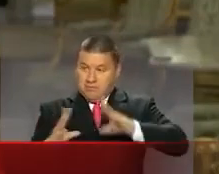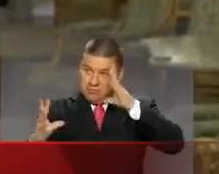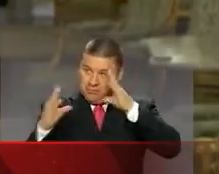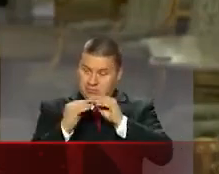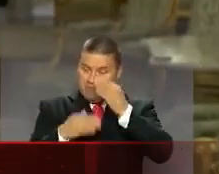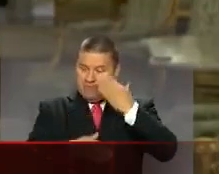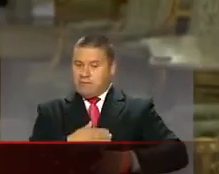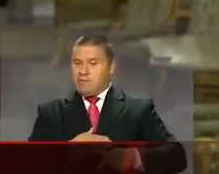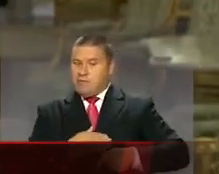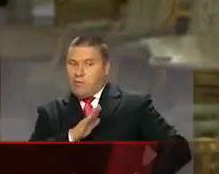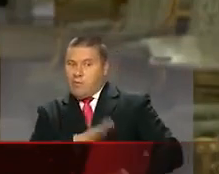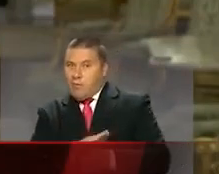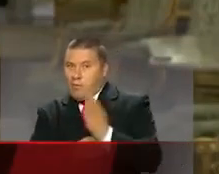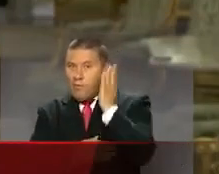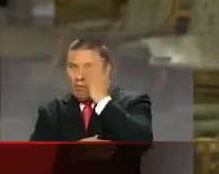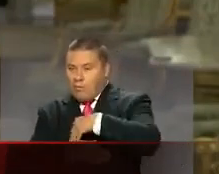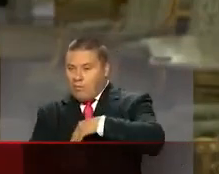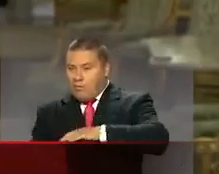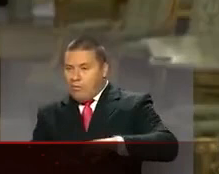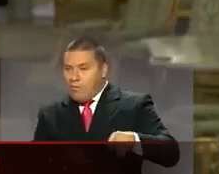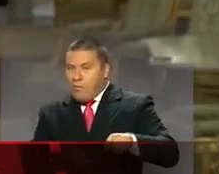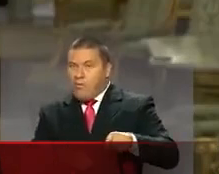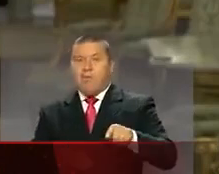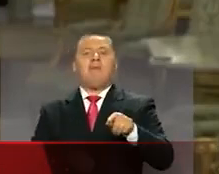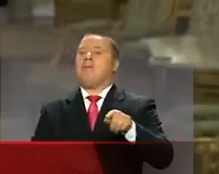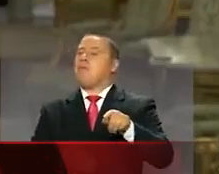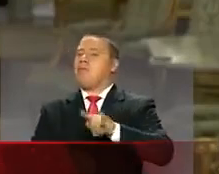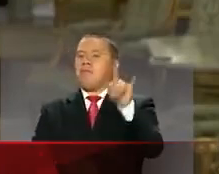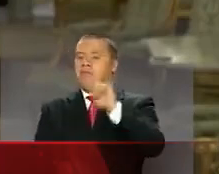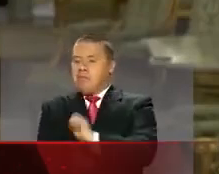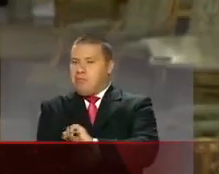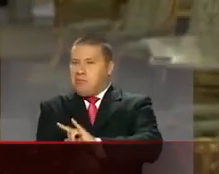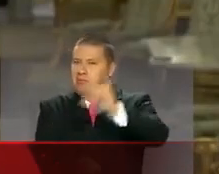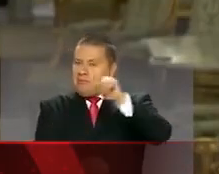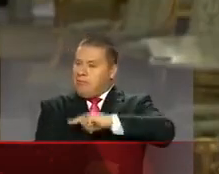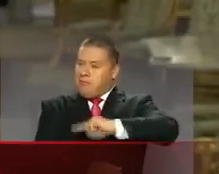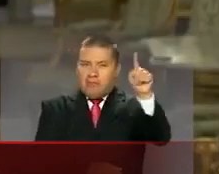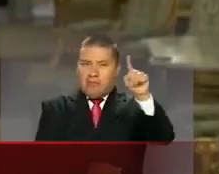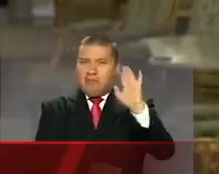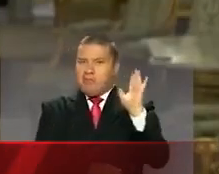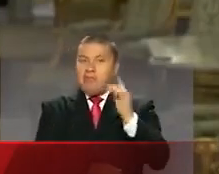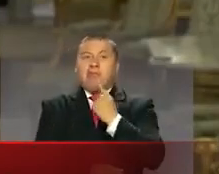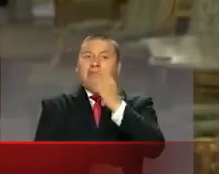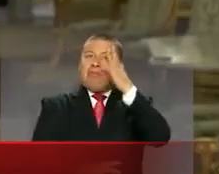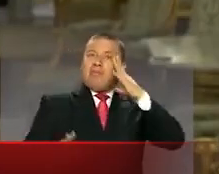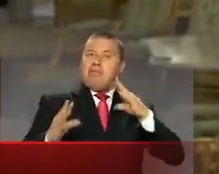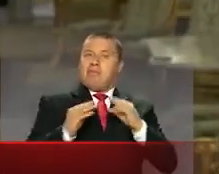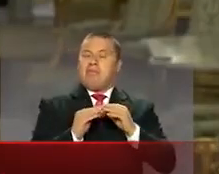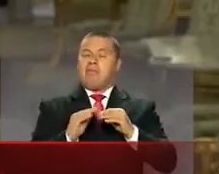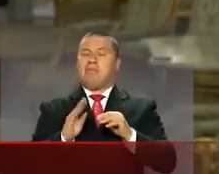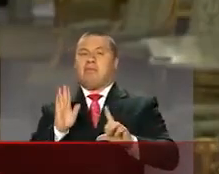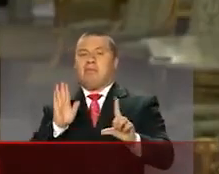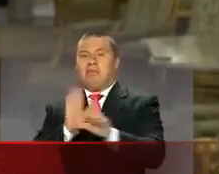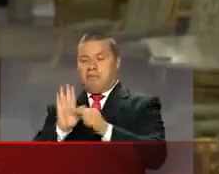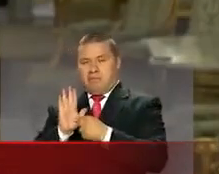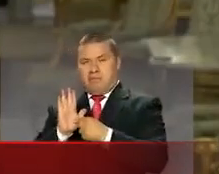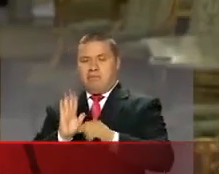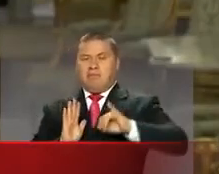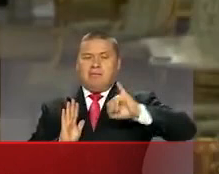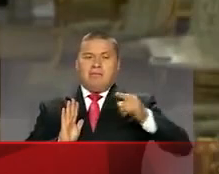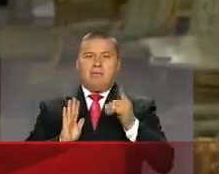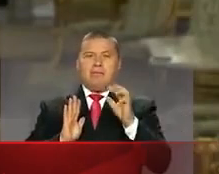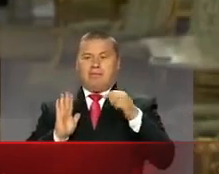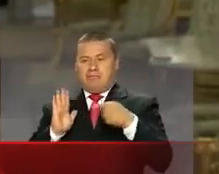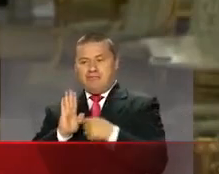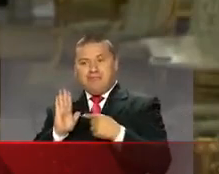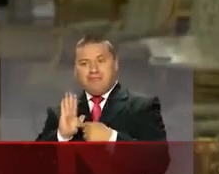final es inconveniente debido a que no precisa lo que ya fue dicho en la ley de procedimiento de la gp